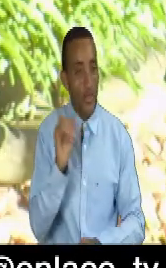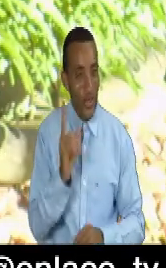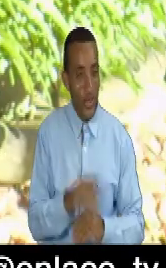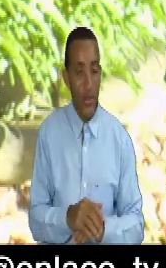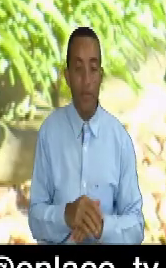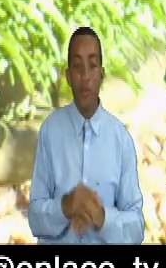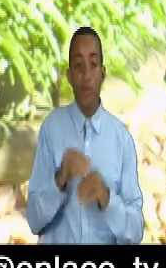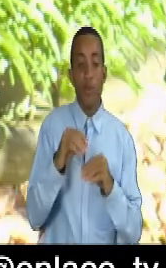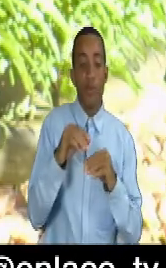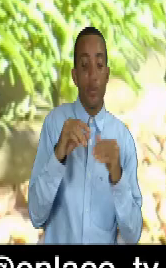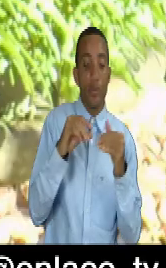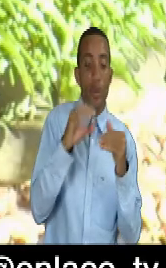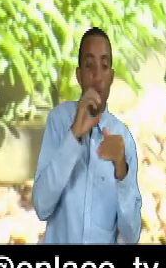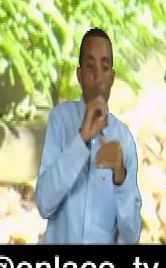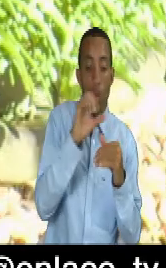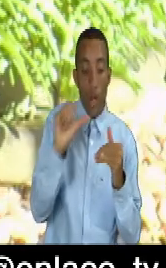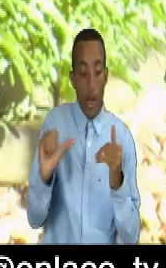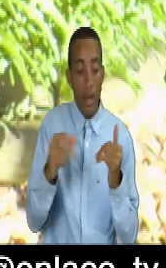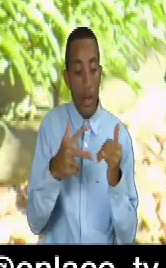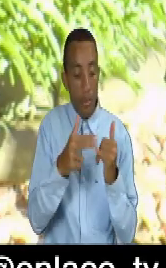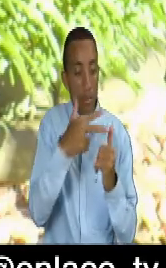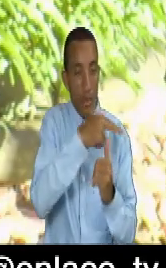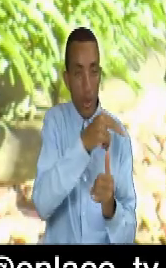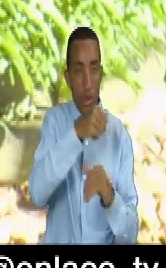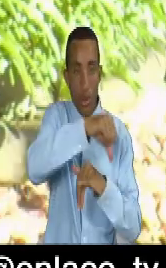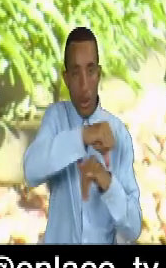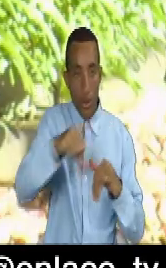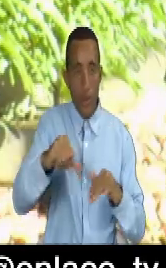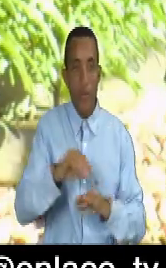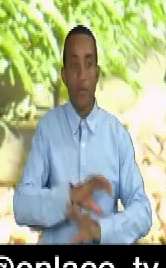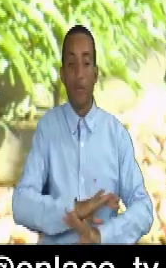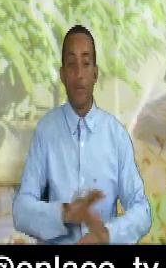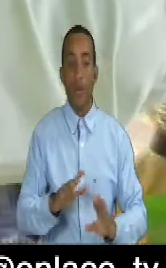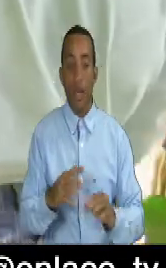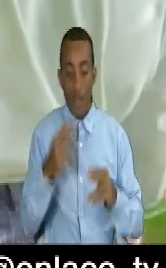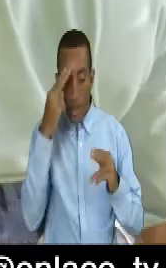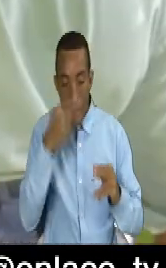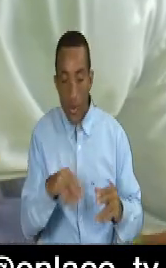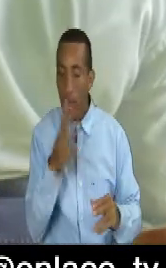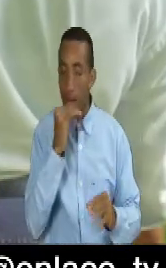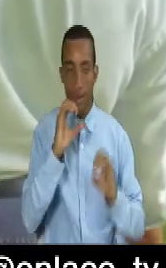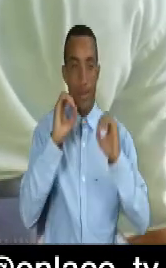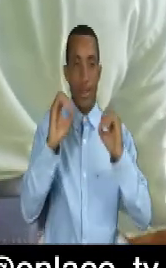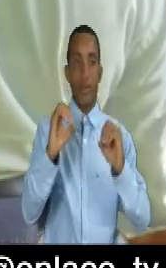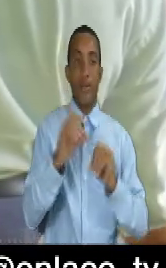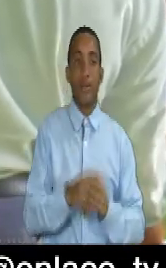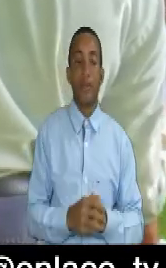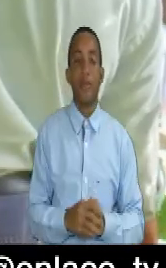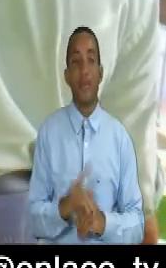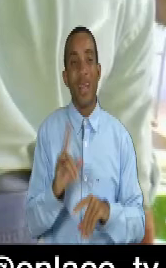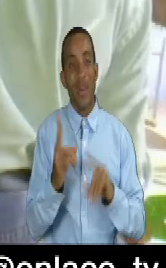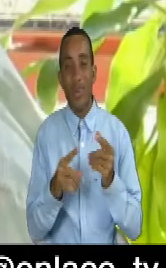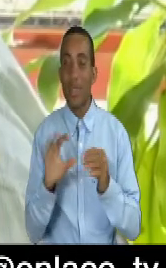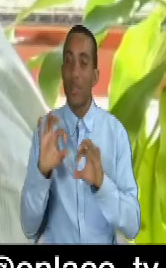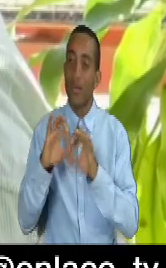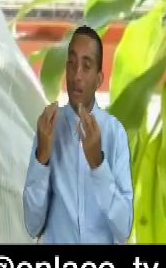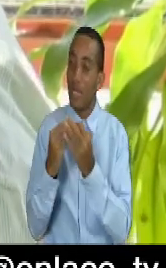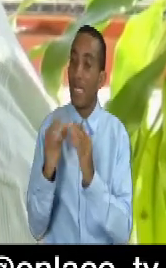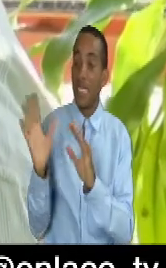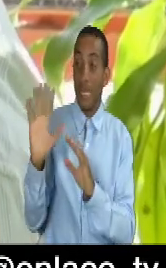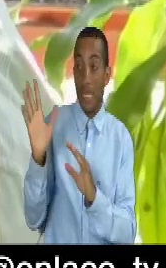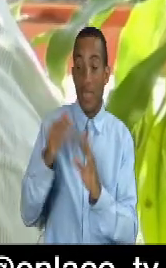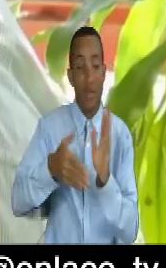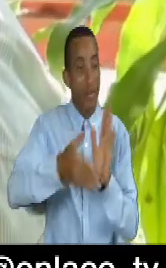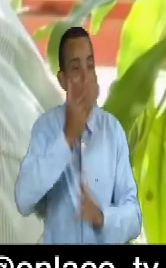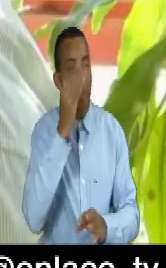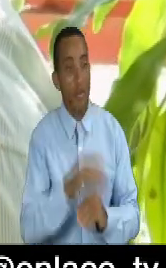hembra y un macho, nosotros estamos diciéndole no al abandono de los animales. Separarse a veces de la familia para estar con los animales no es